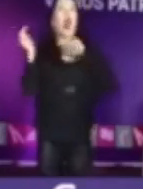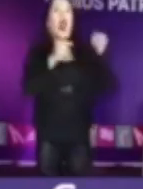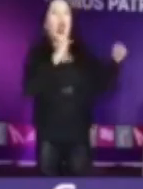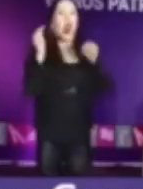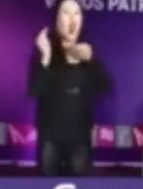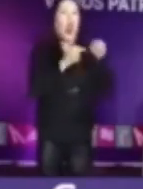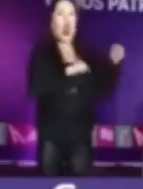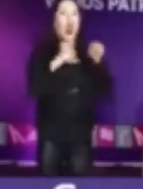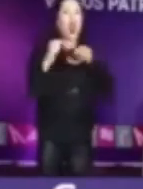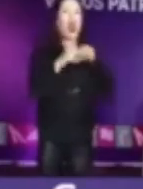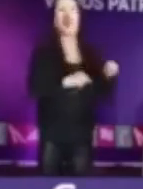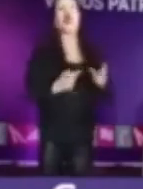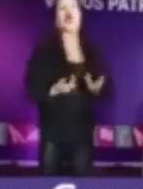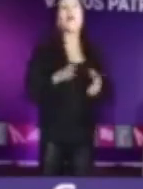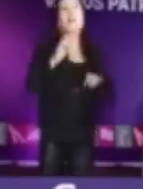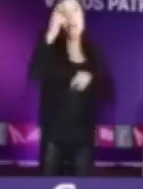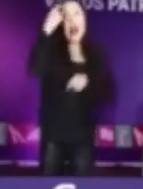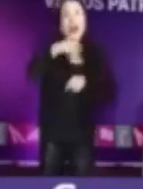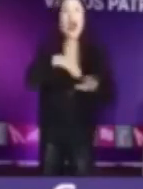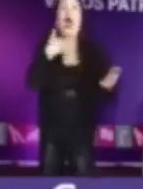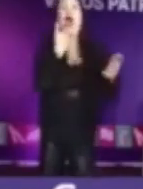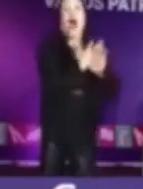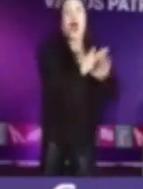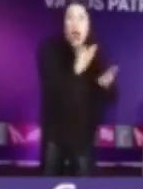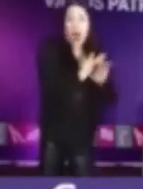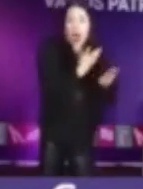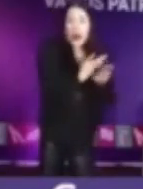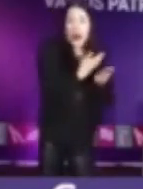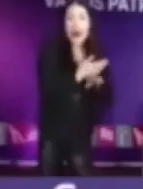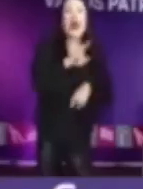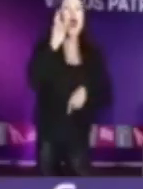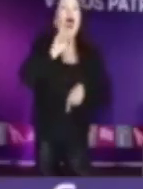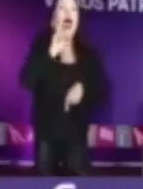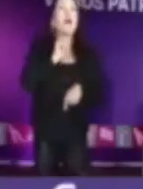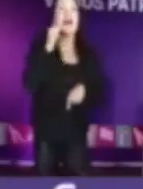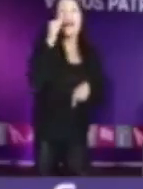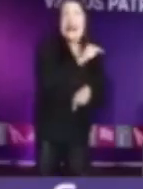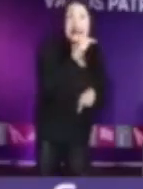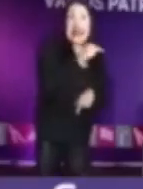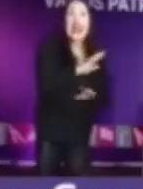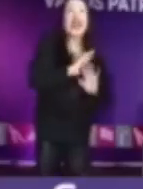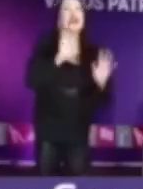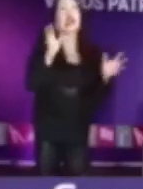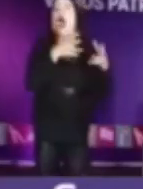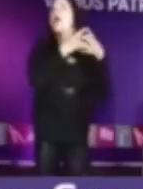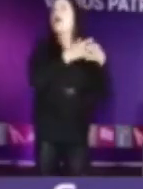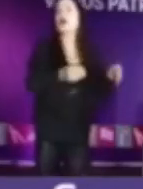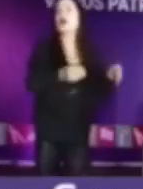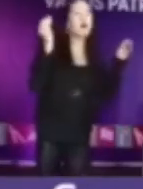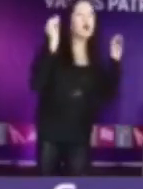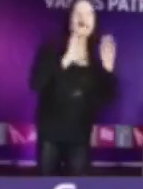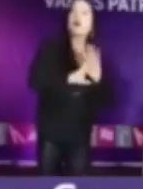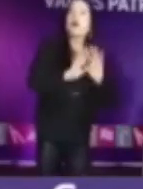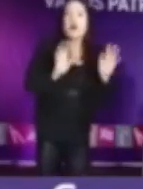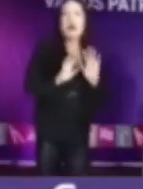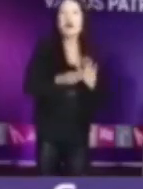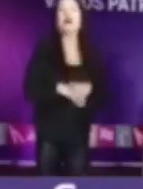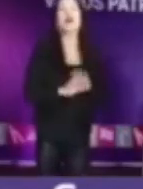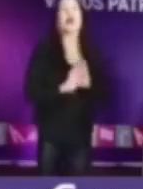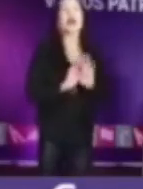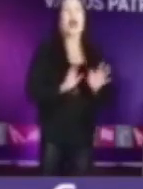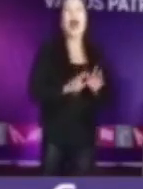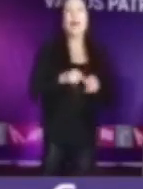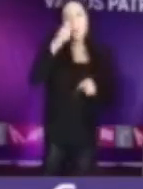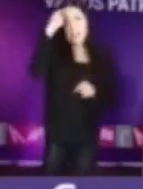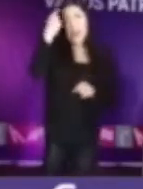con él. ¿Por qué? Por atacarlo, para ver si de alguna manera se desaparecían, se deshacían de él, a